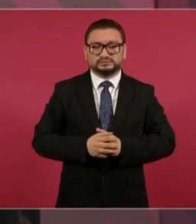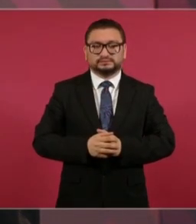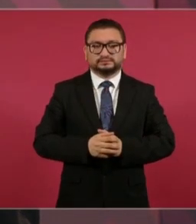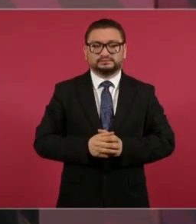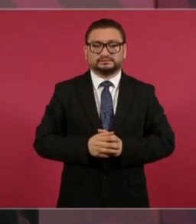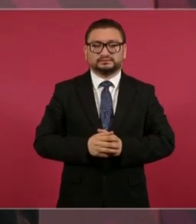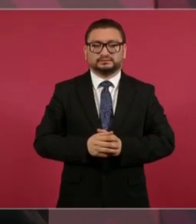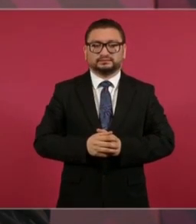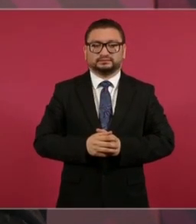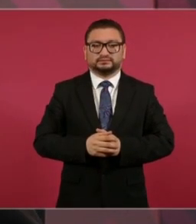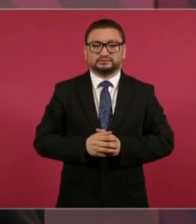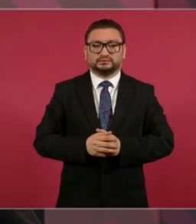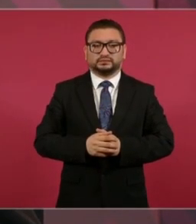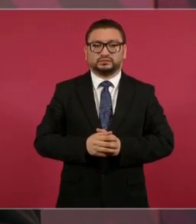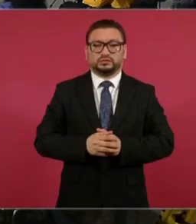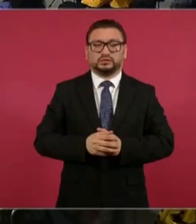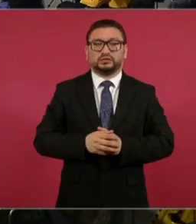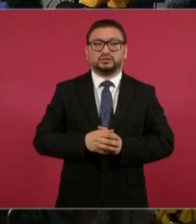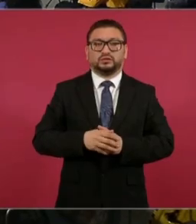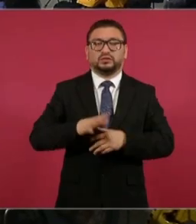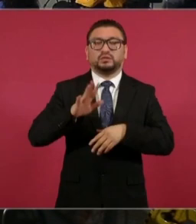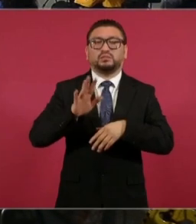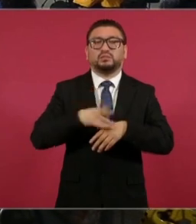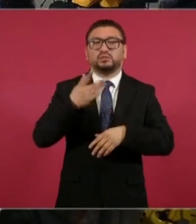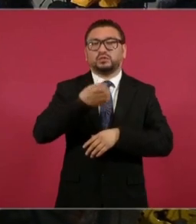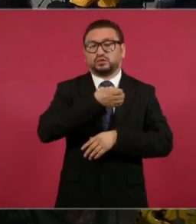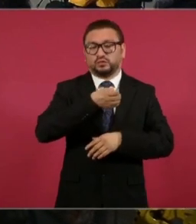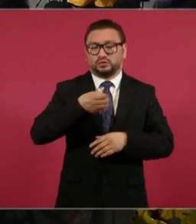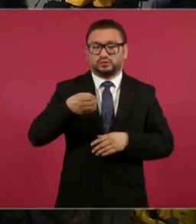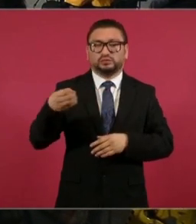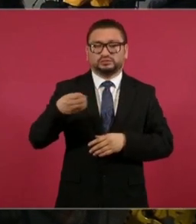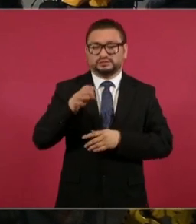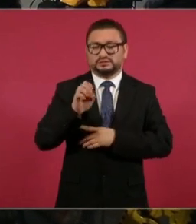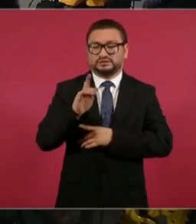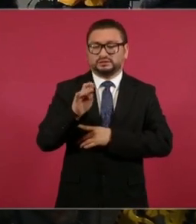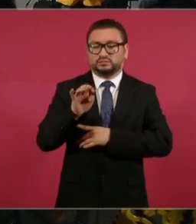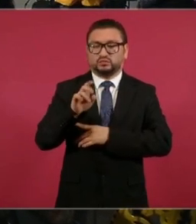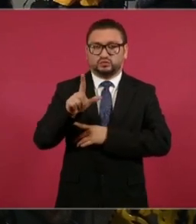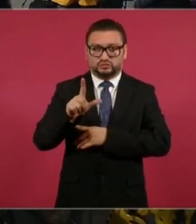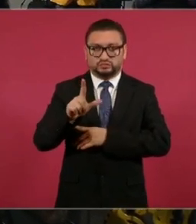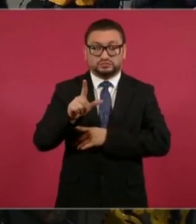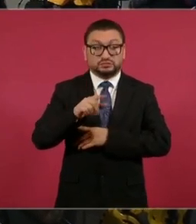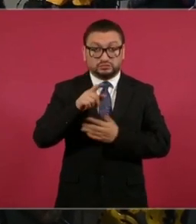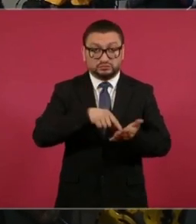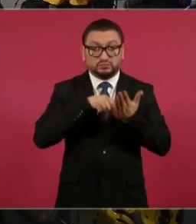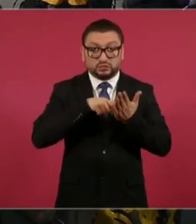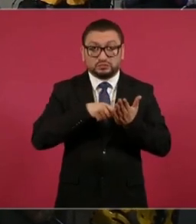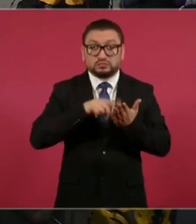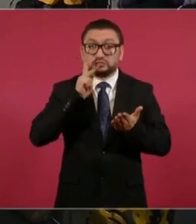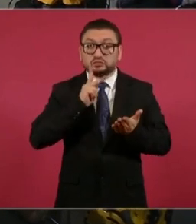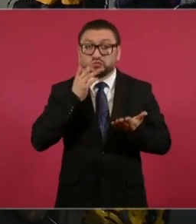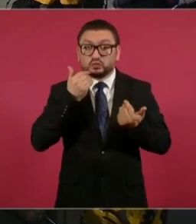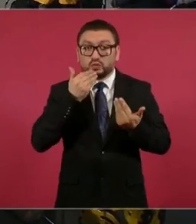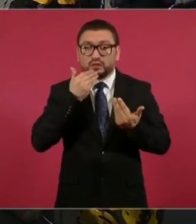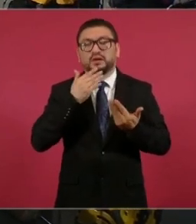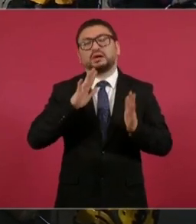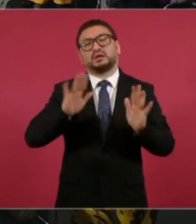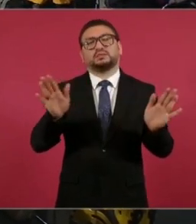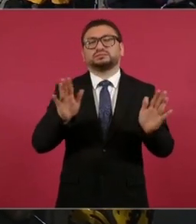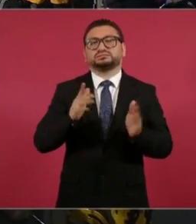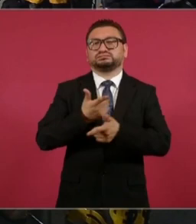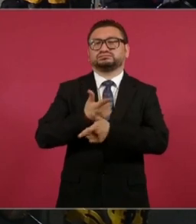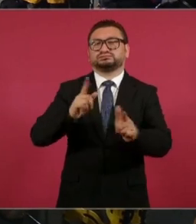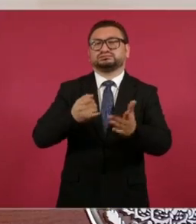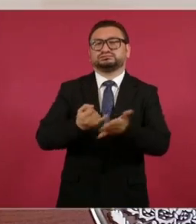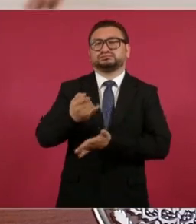torturados con el protocolo de Estambul y como no lo pudo probar